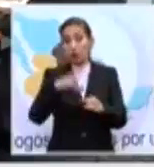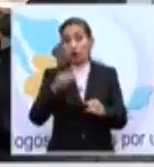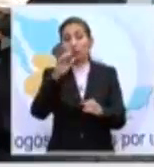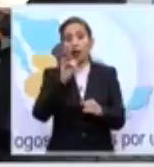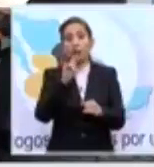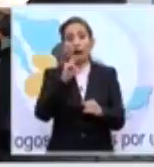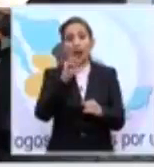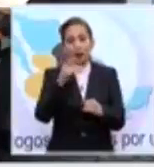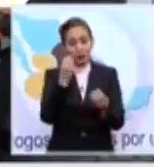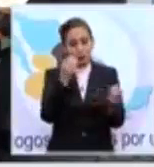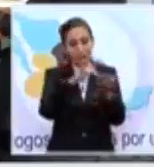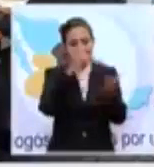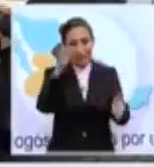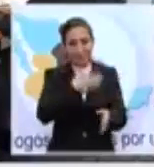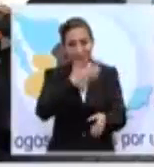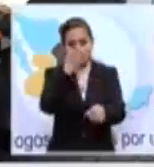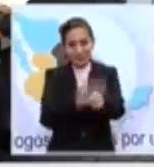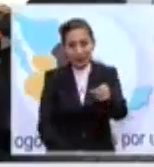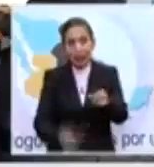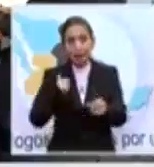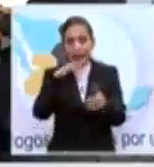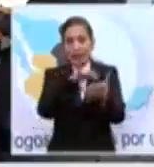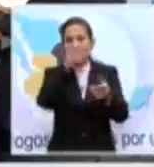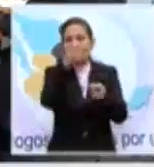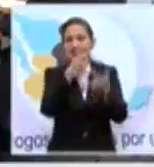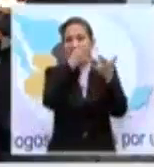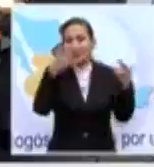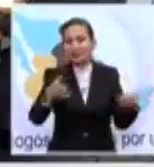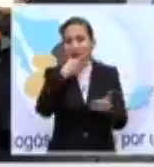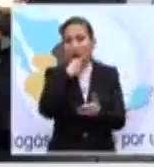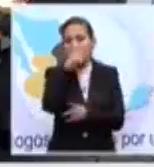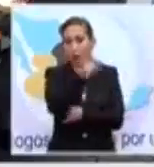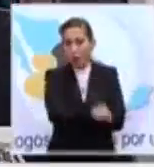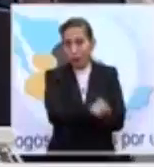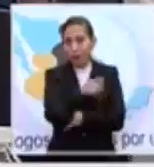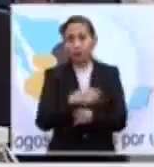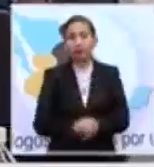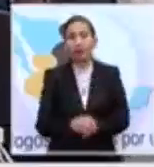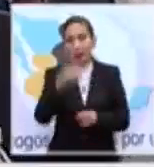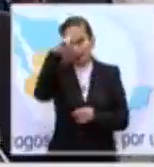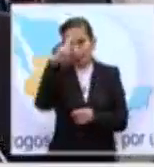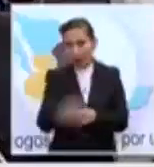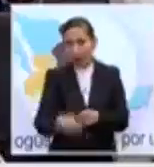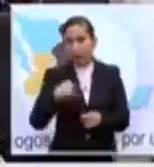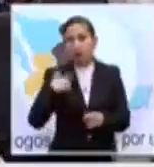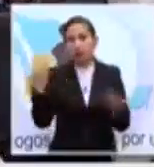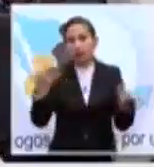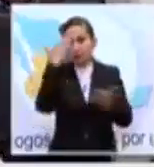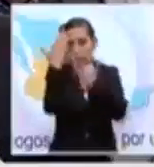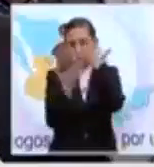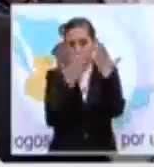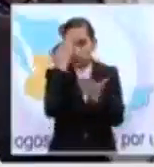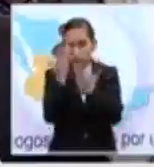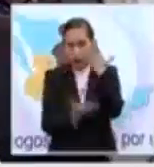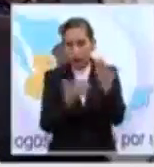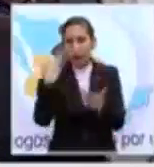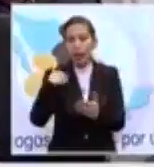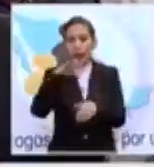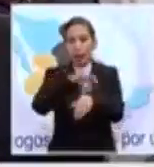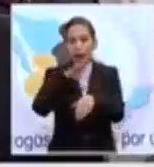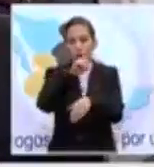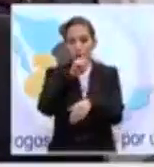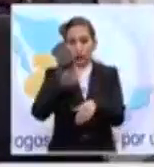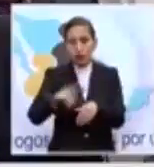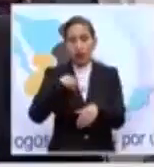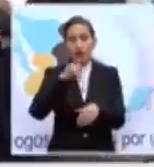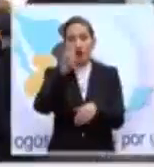Subirán. Abelardo, gracias, buenas tardes. Les leo la semblanza de Abelardo, mexicano, realizó usted estudios de médico cirujano en la